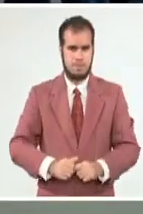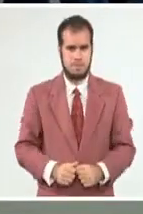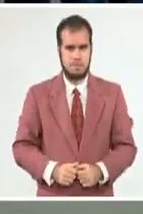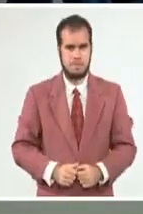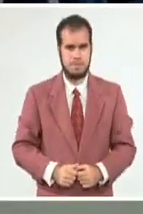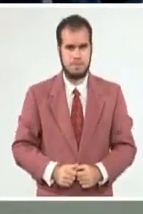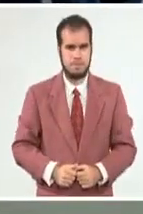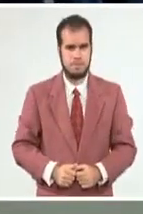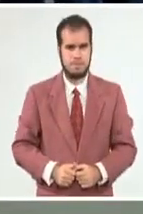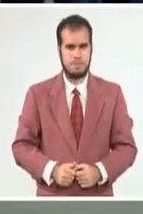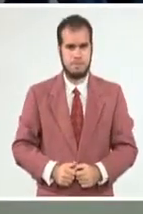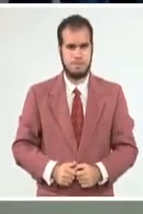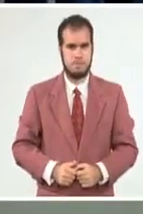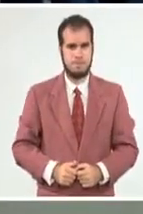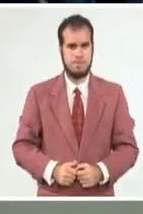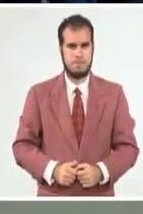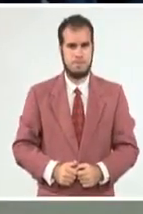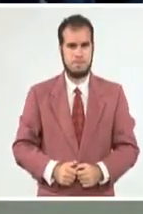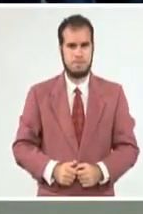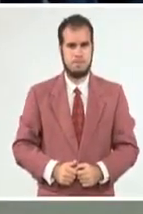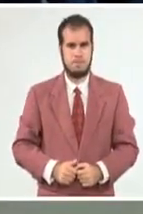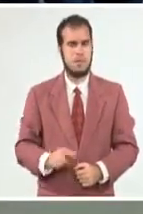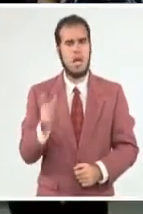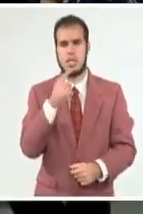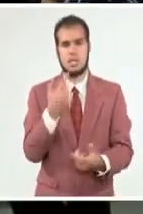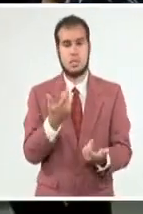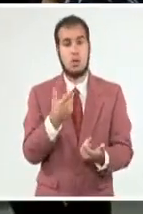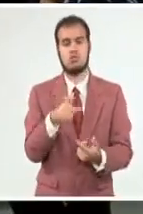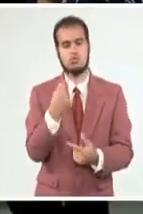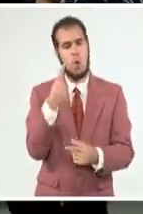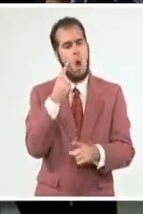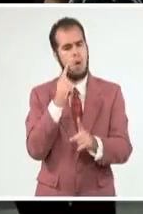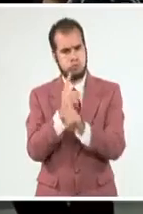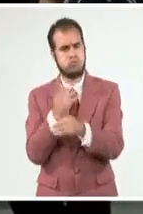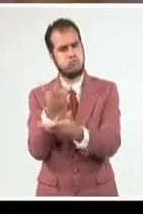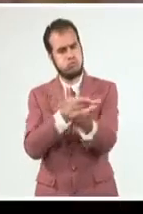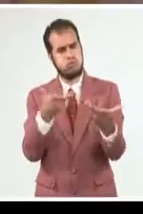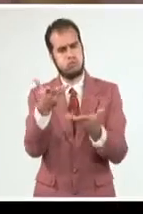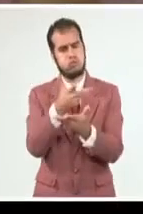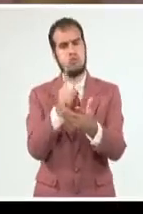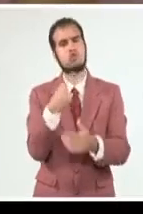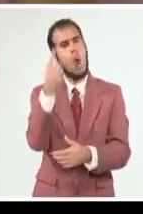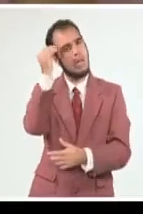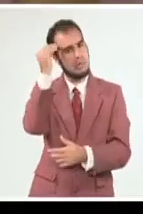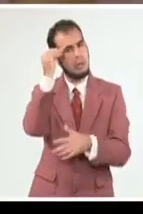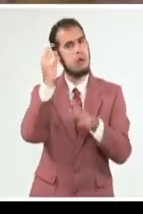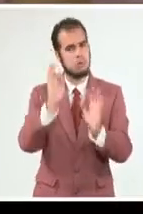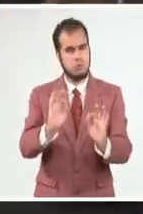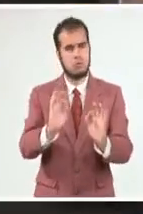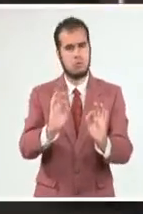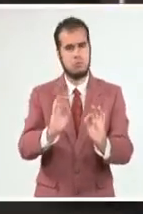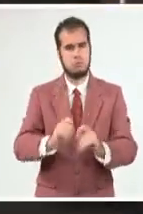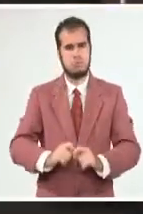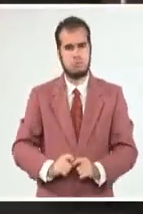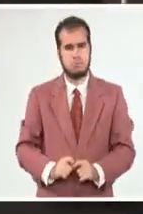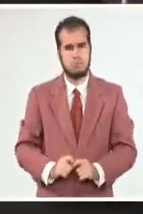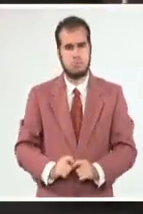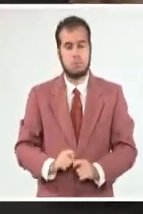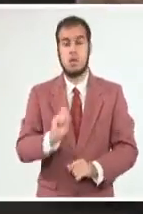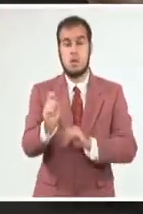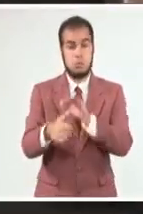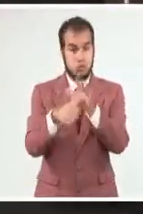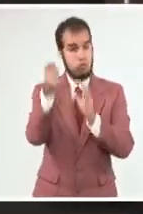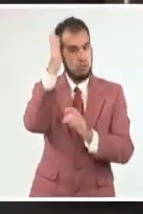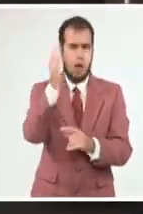Hemos aprendido mucho en este encuentro, aseguró el primer secretario del Comité Central del Partido Comunista de Cuba y presidente de la República, Miguel